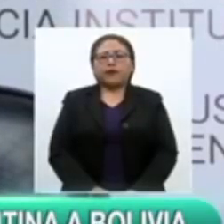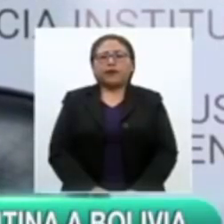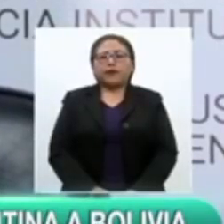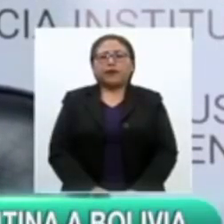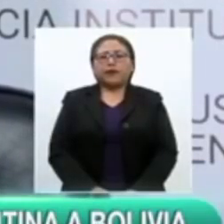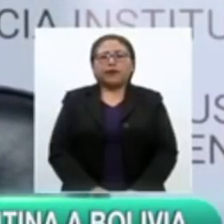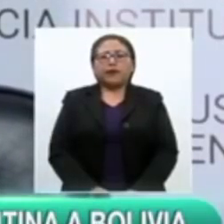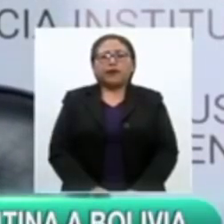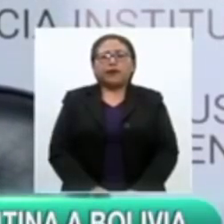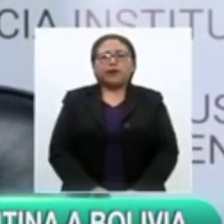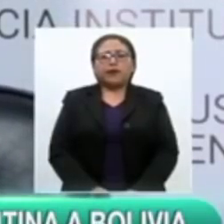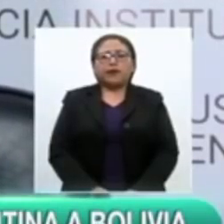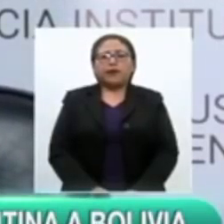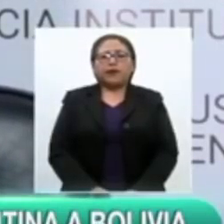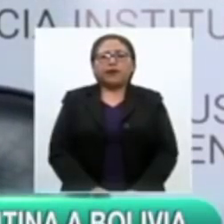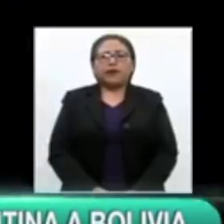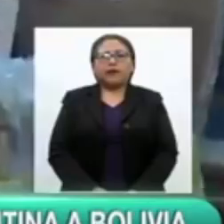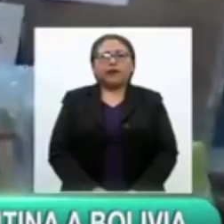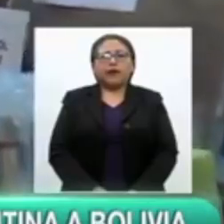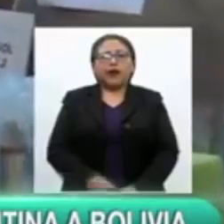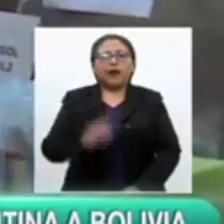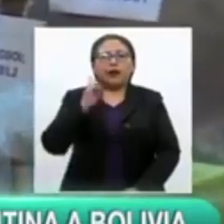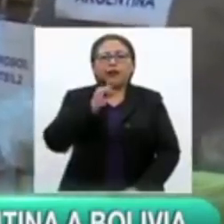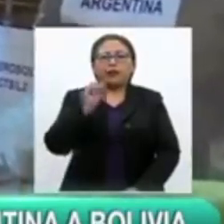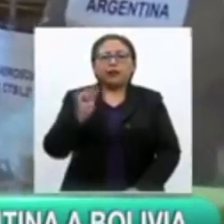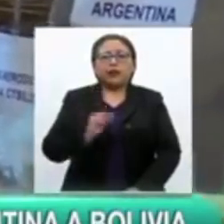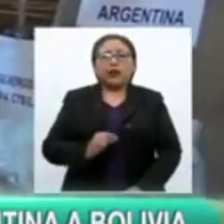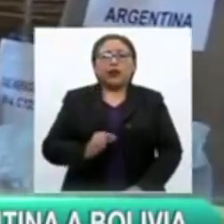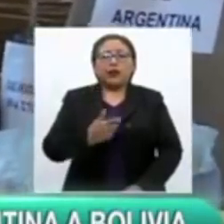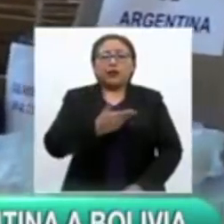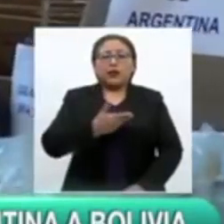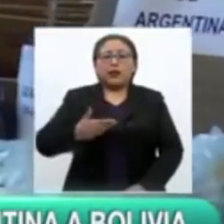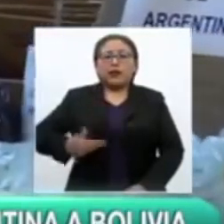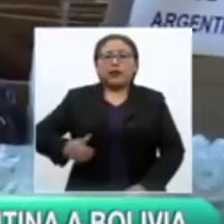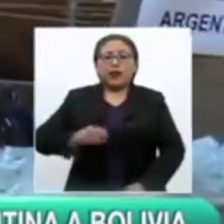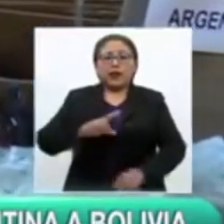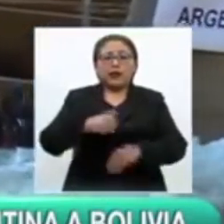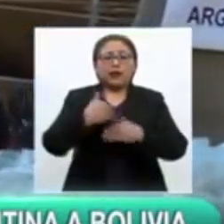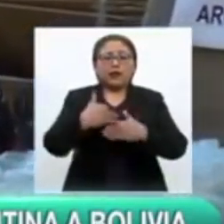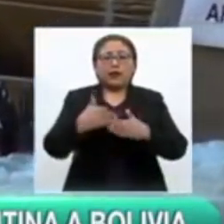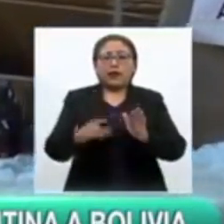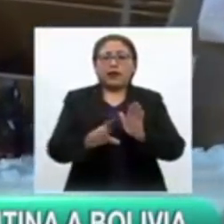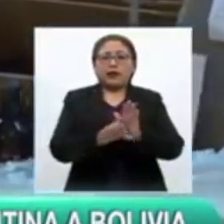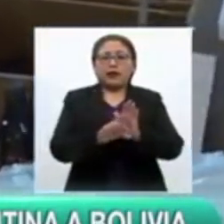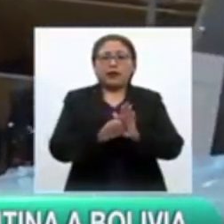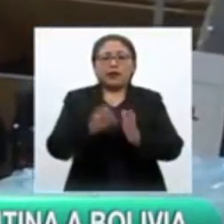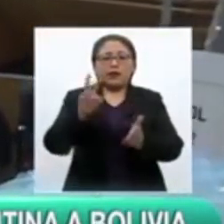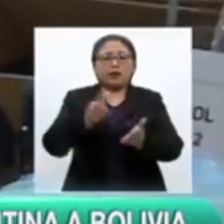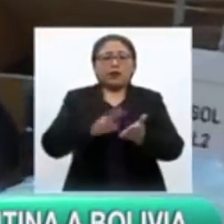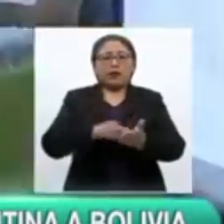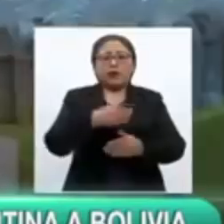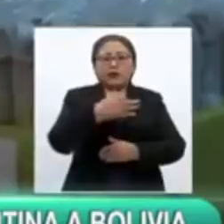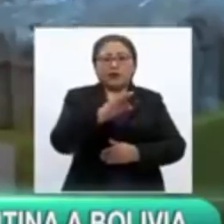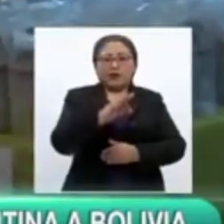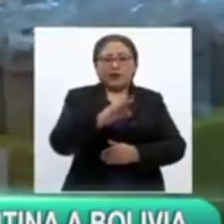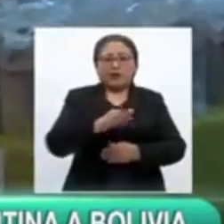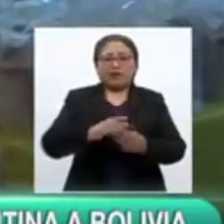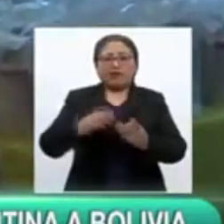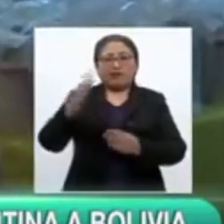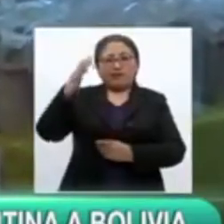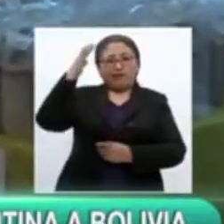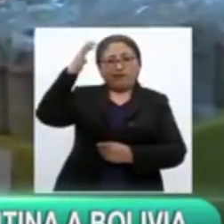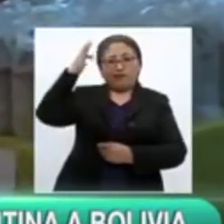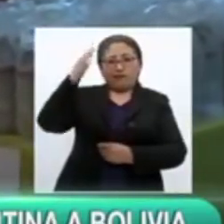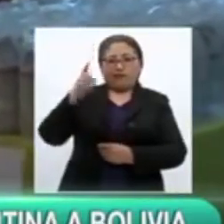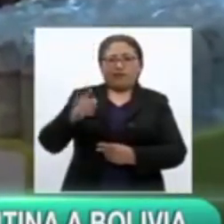requieren investigación de esta trascendencia. Presidentes del Legislativo de ambas cámaras durante 2019, Eva Copa y Sergio Choque, también podrían